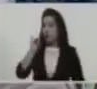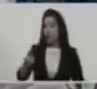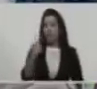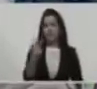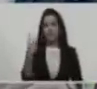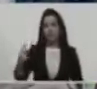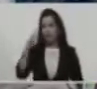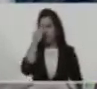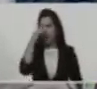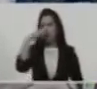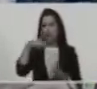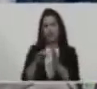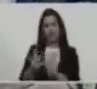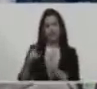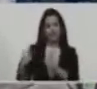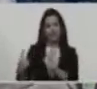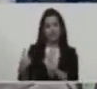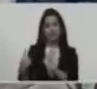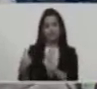año 2016.